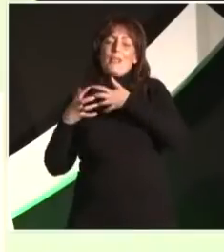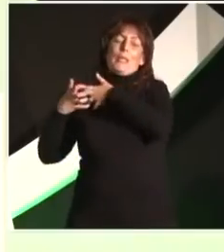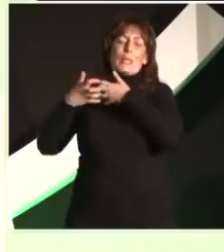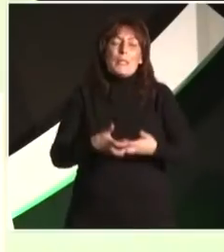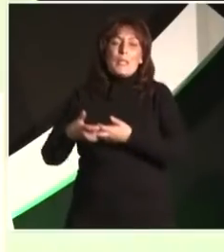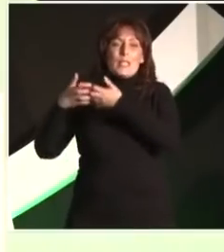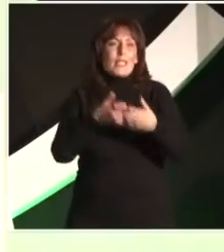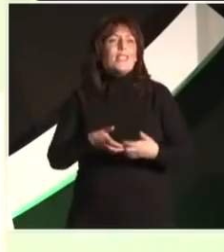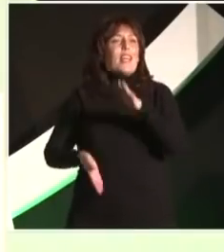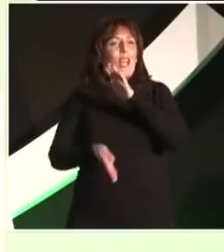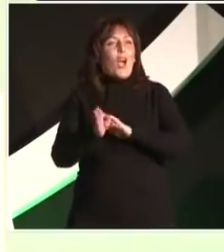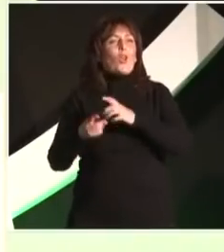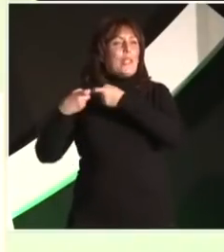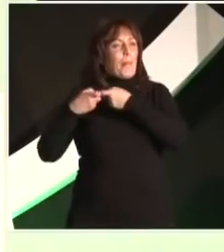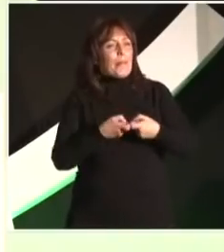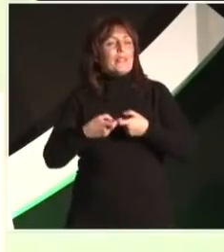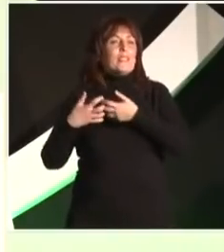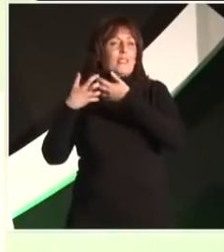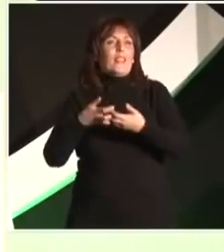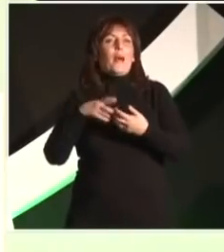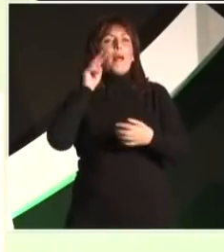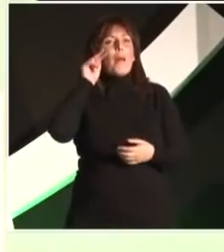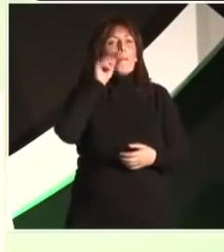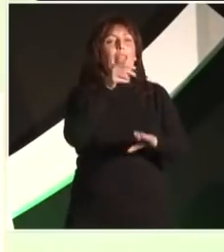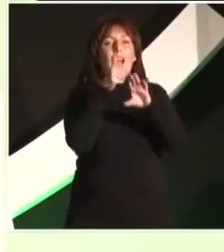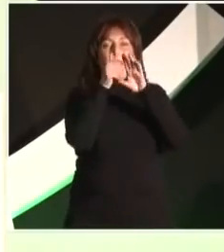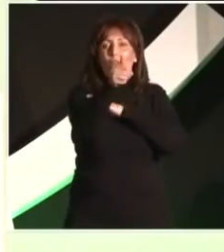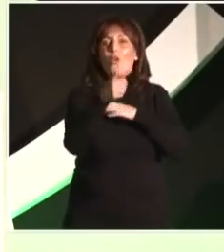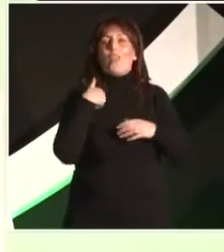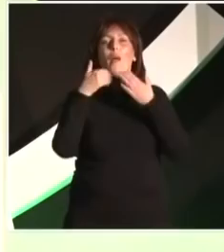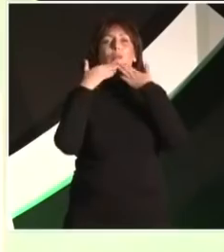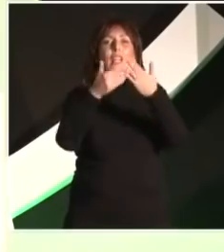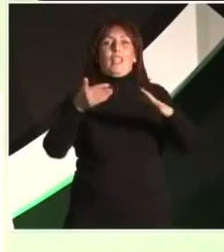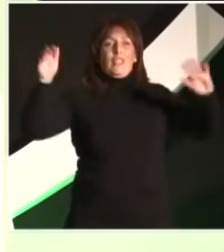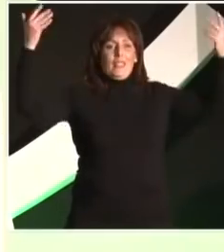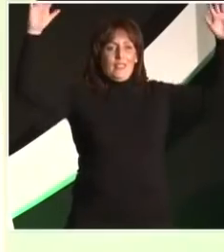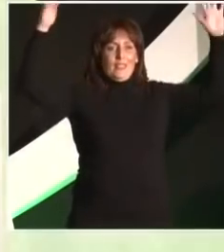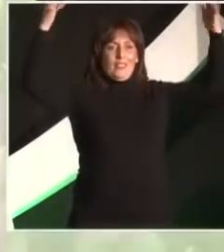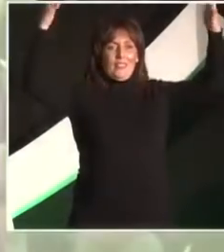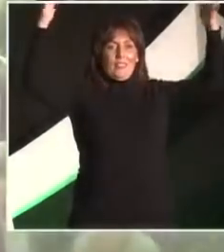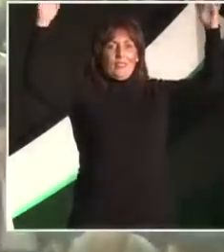adelante, que es el momento de pelear y de mirar adelante Andalucía. Muchas gracias.